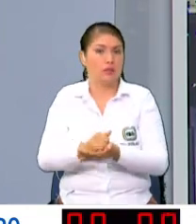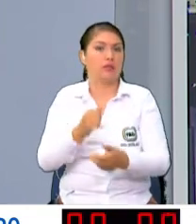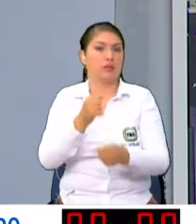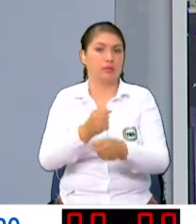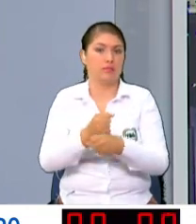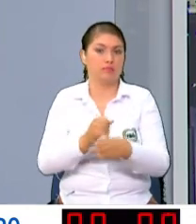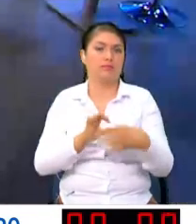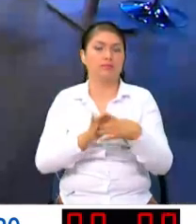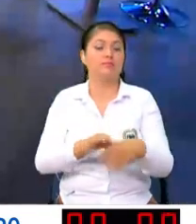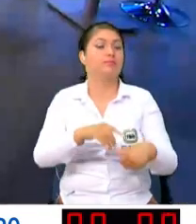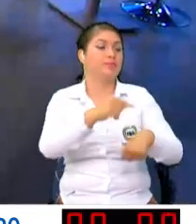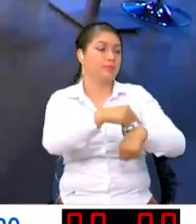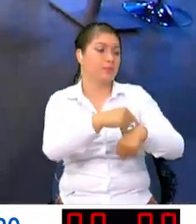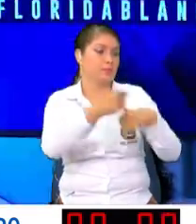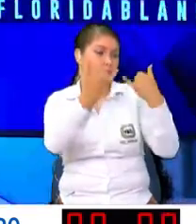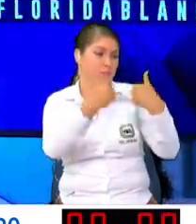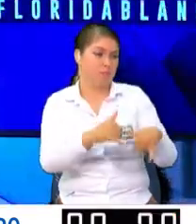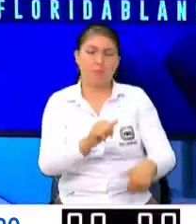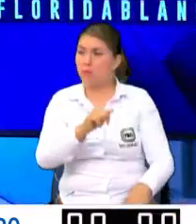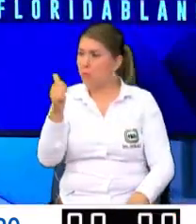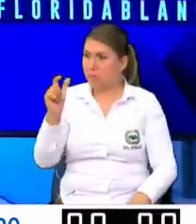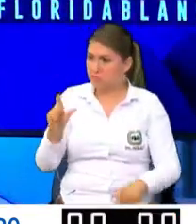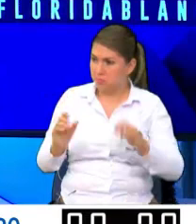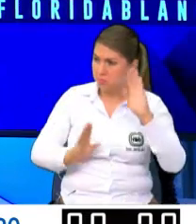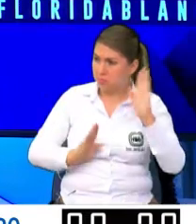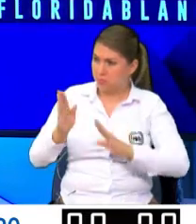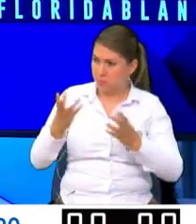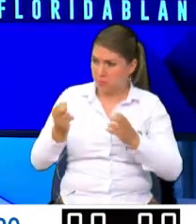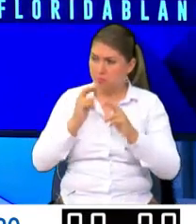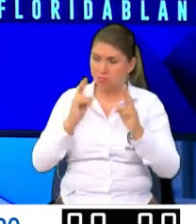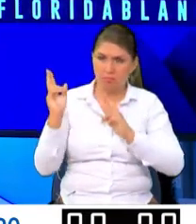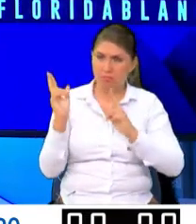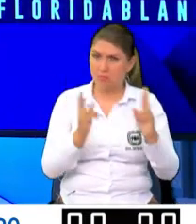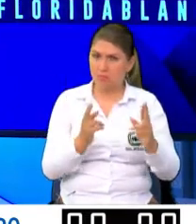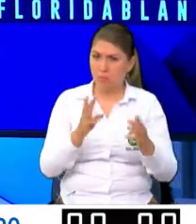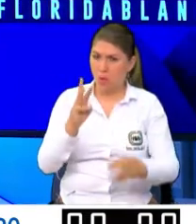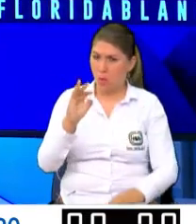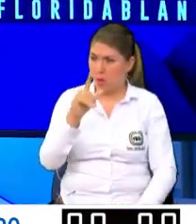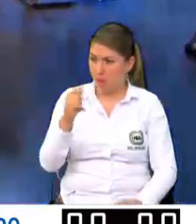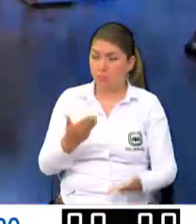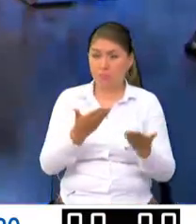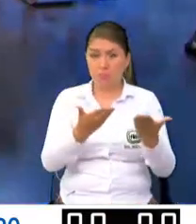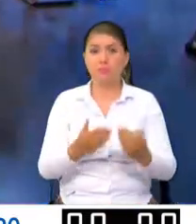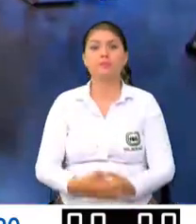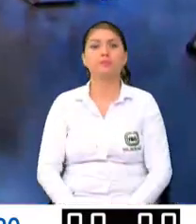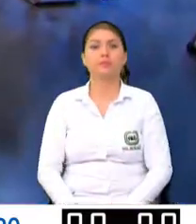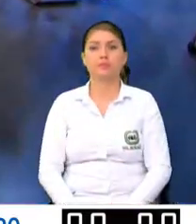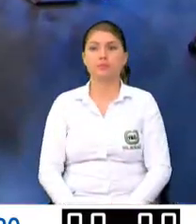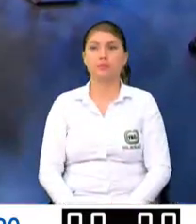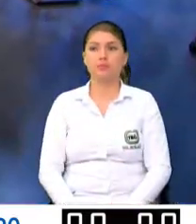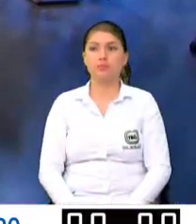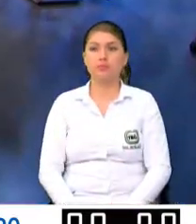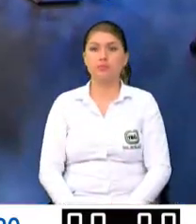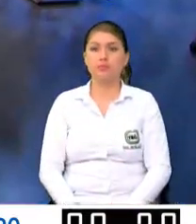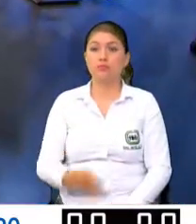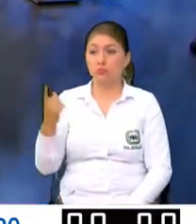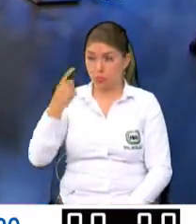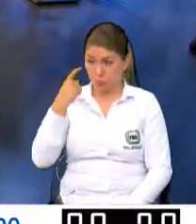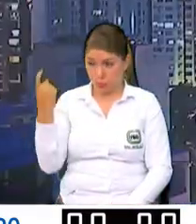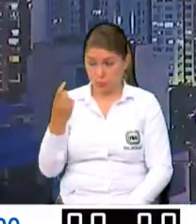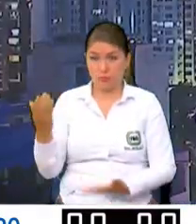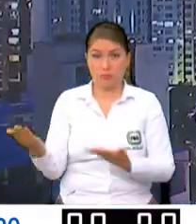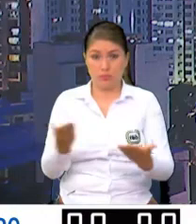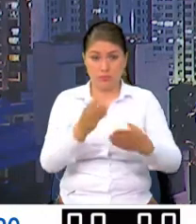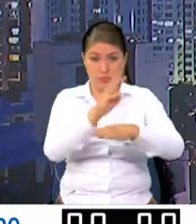trabajando el tiempo algún otro candidato que desee responder william de la palabra de buscar en la página